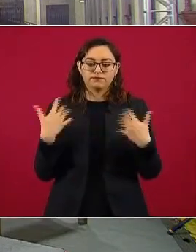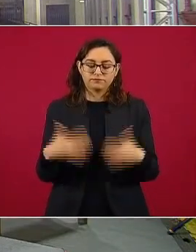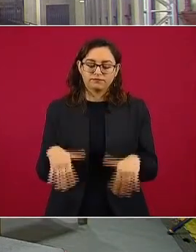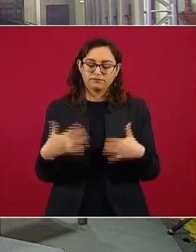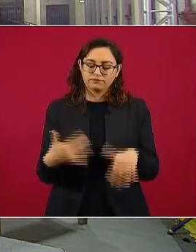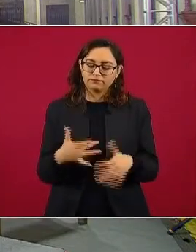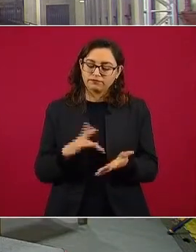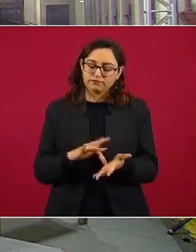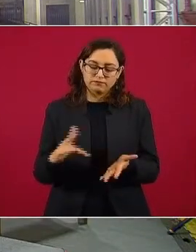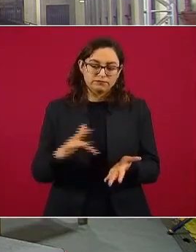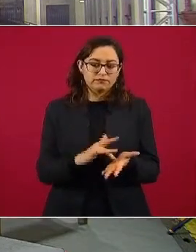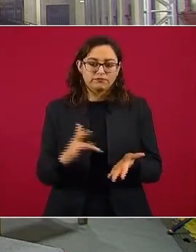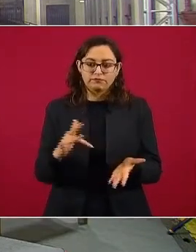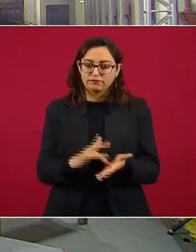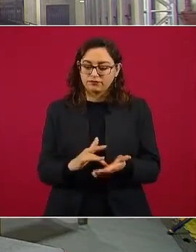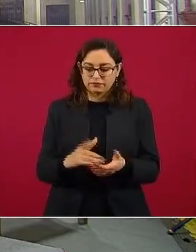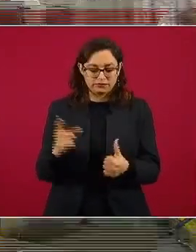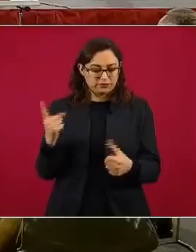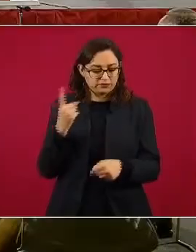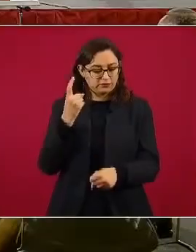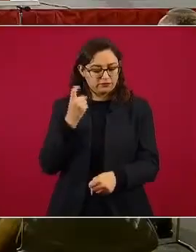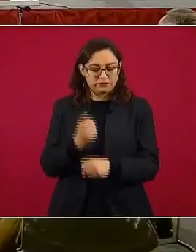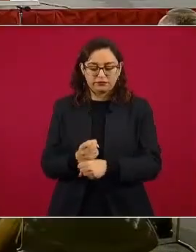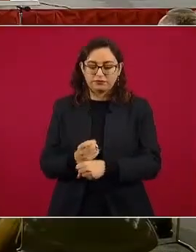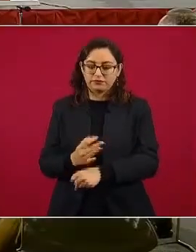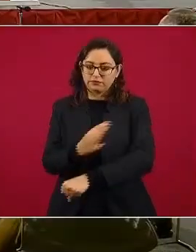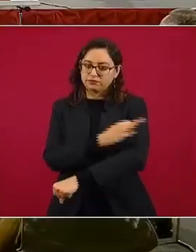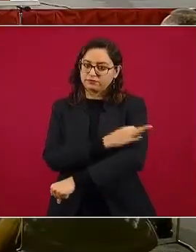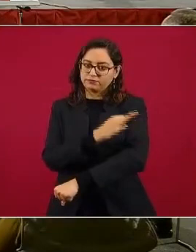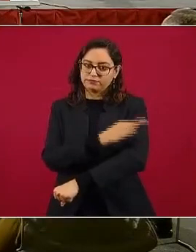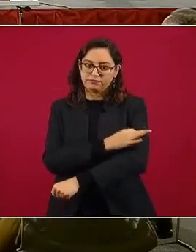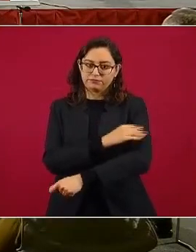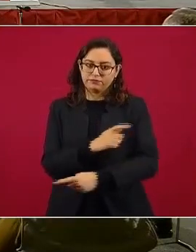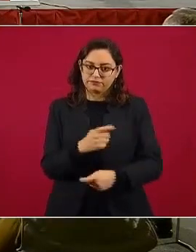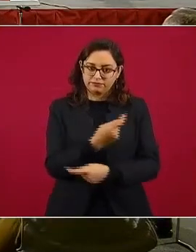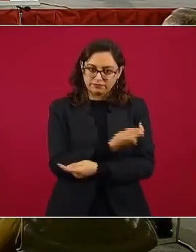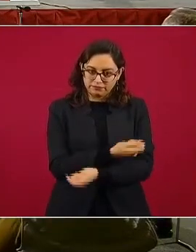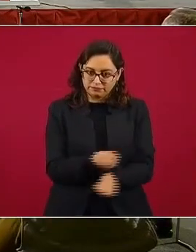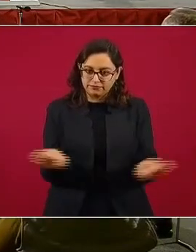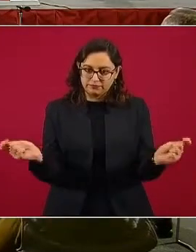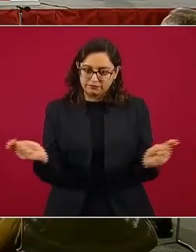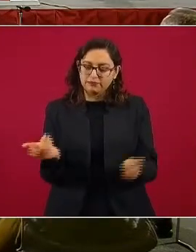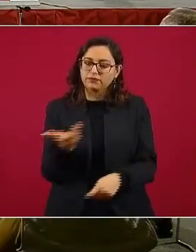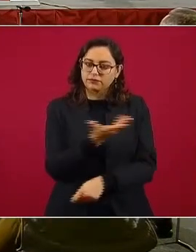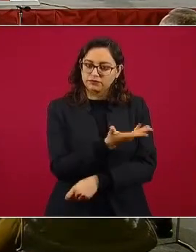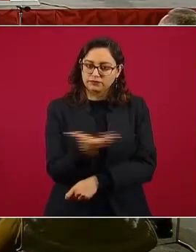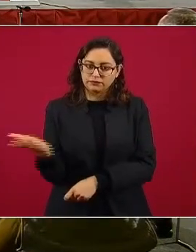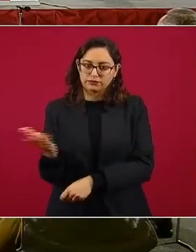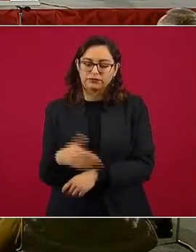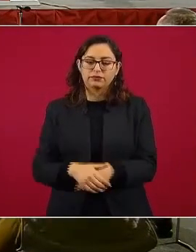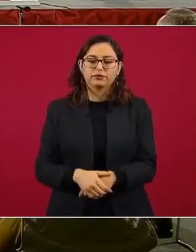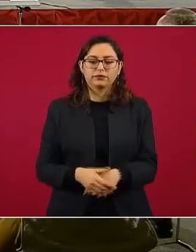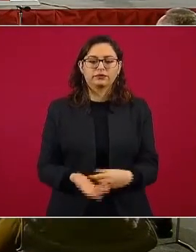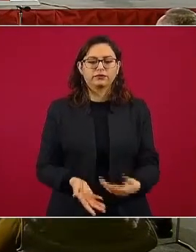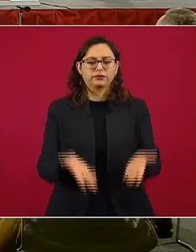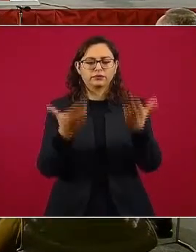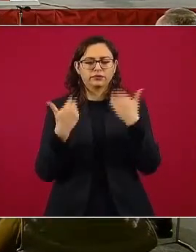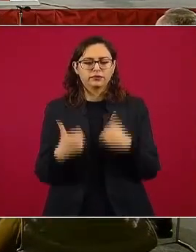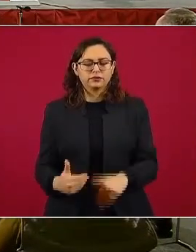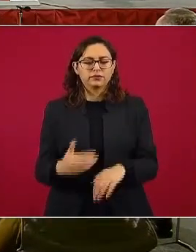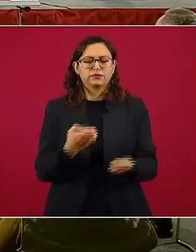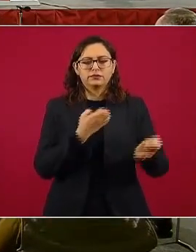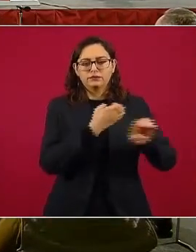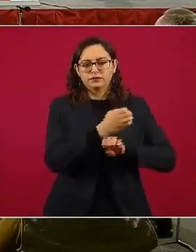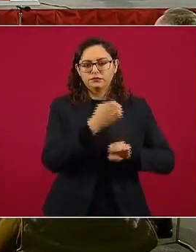en el Plan Nacional de Vacunación contra COVID-19. La siguiente, la distribución por estado